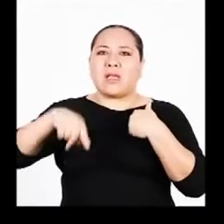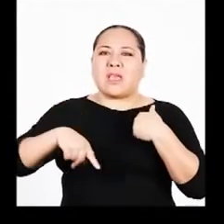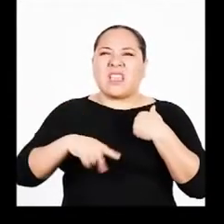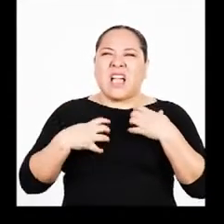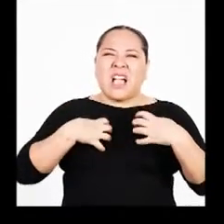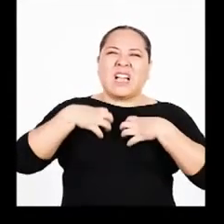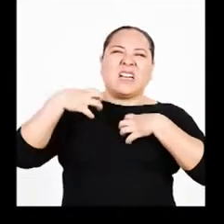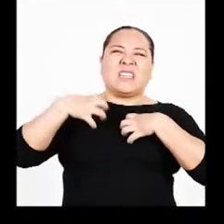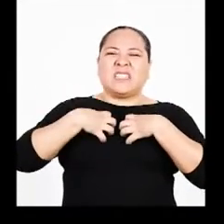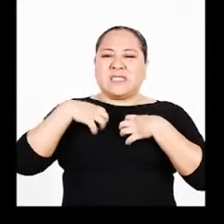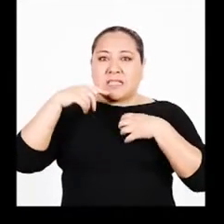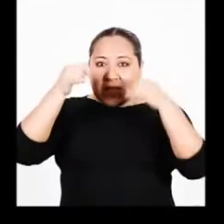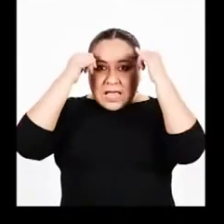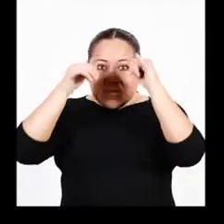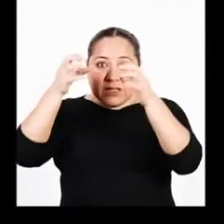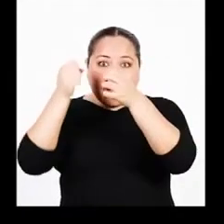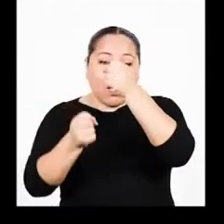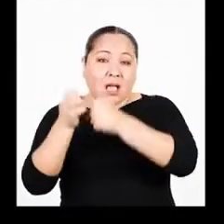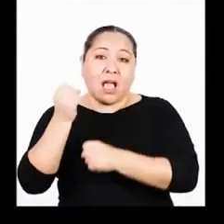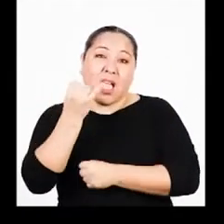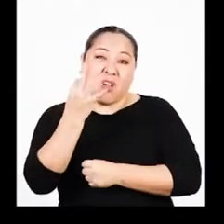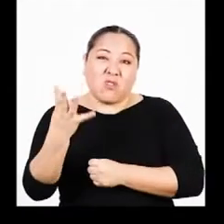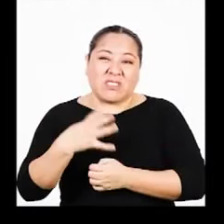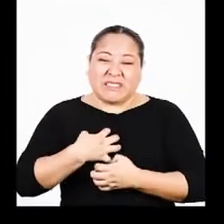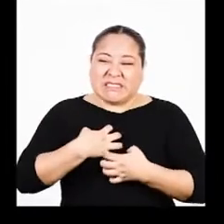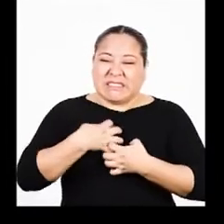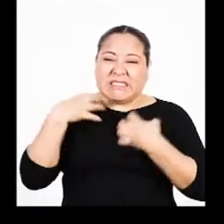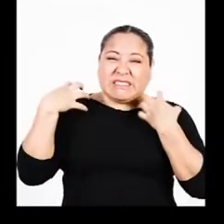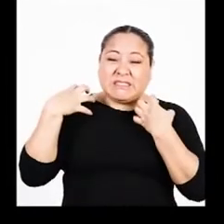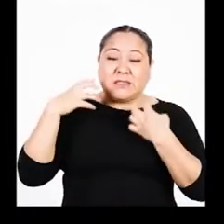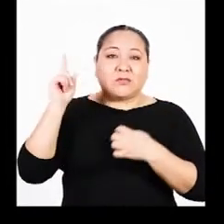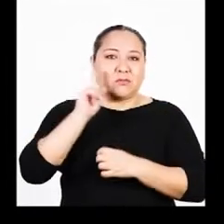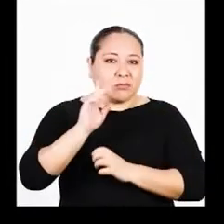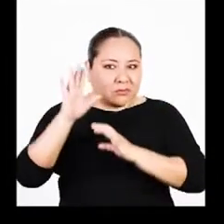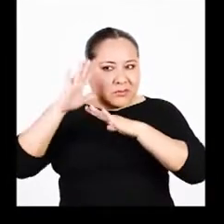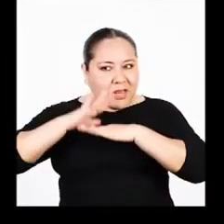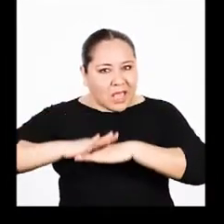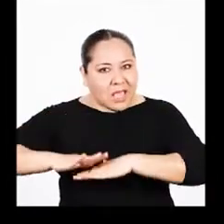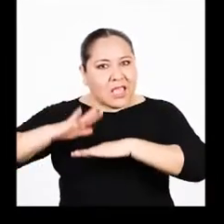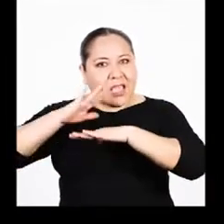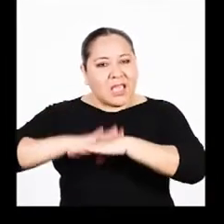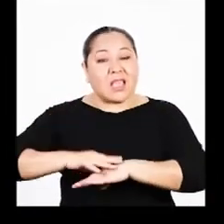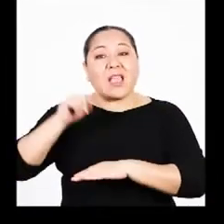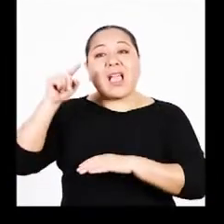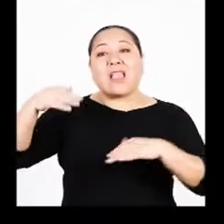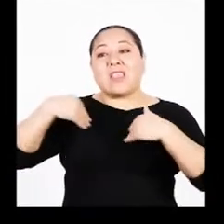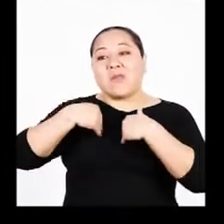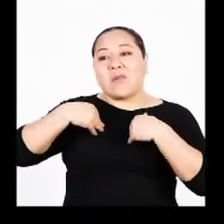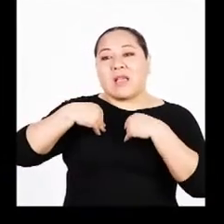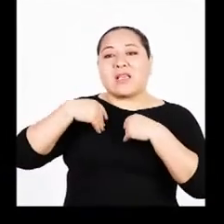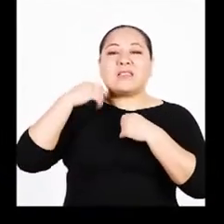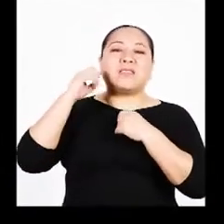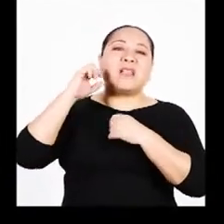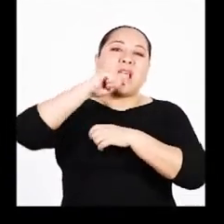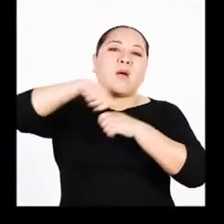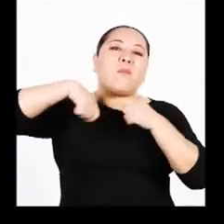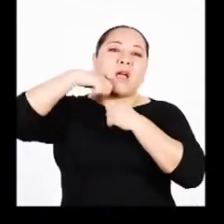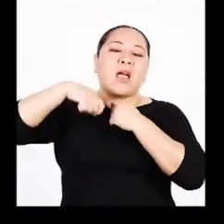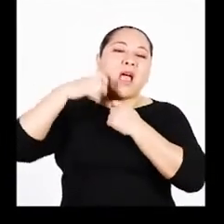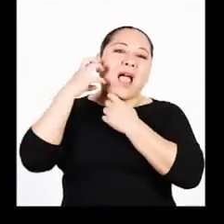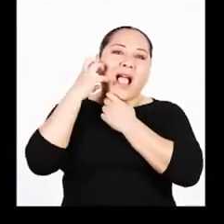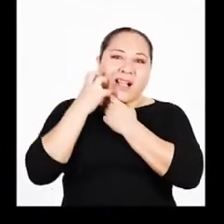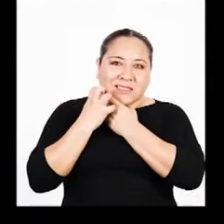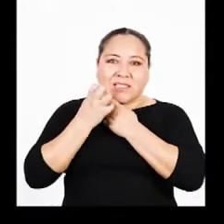sean bravas las vacas. A veces se ponen bravas. Al animal se le amarra su manzanita en